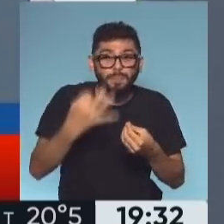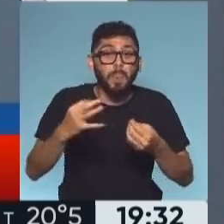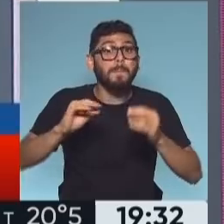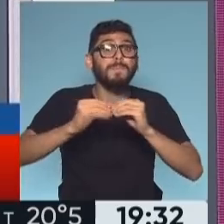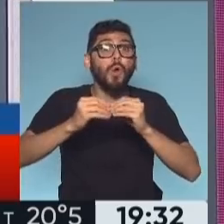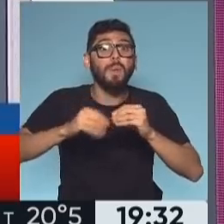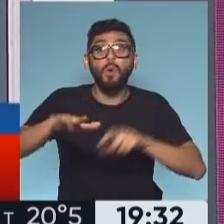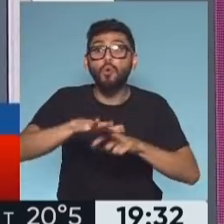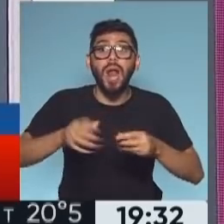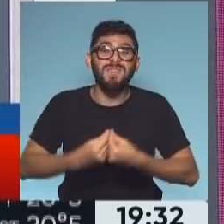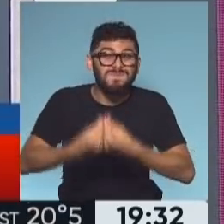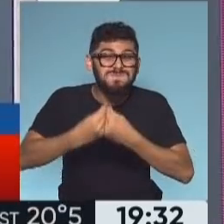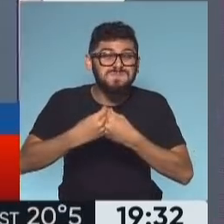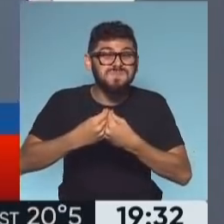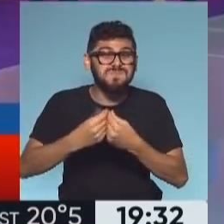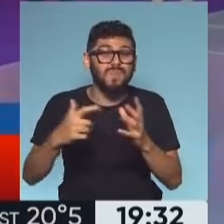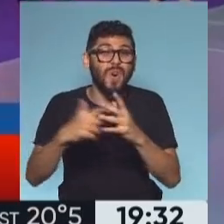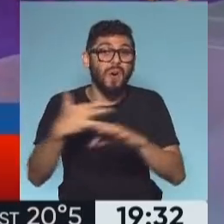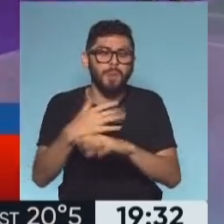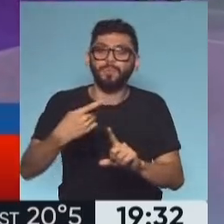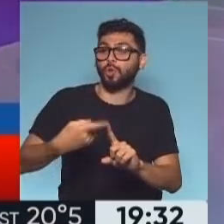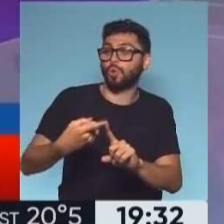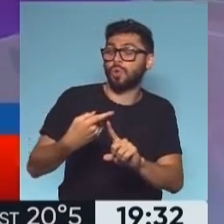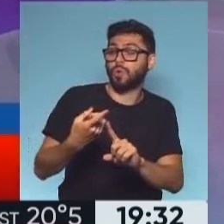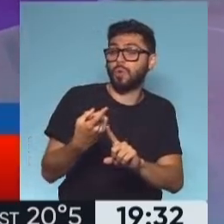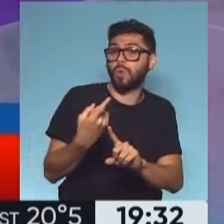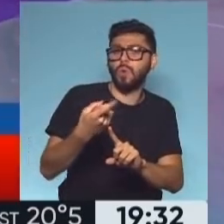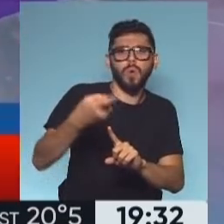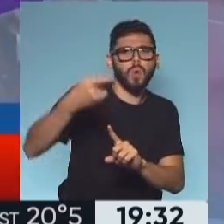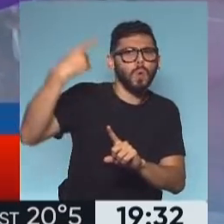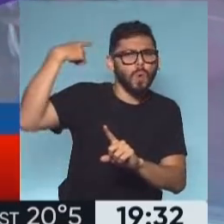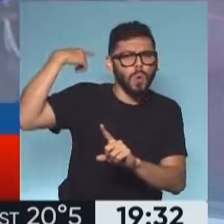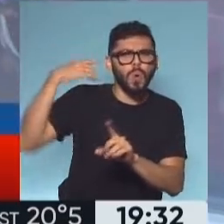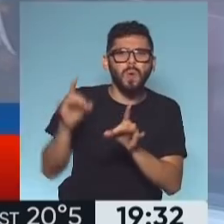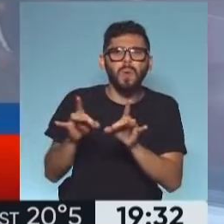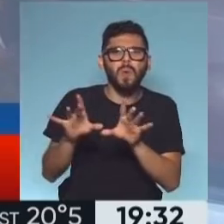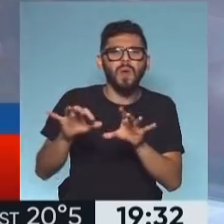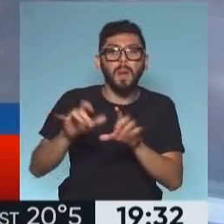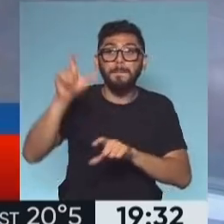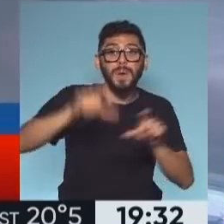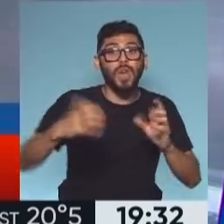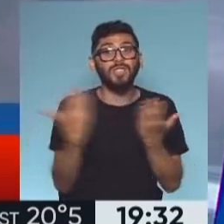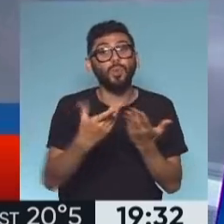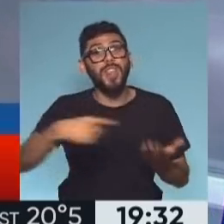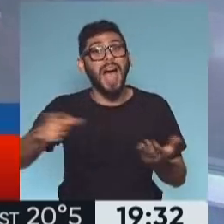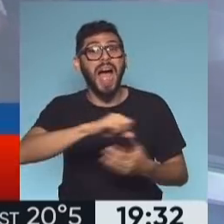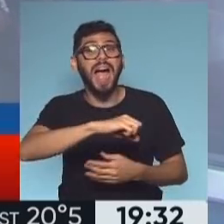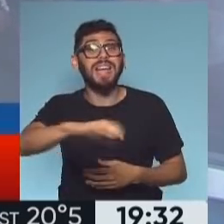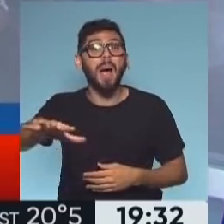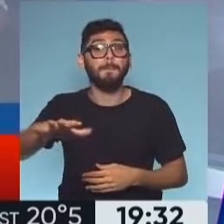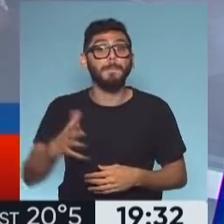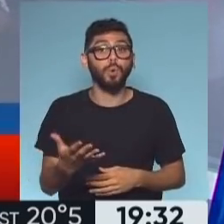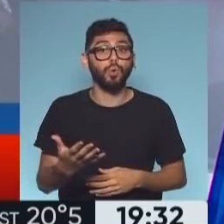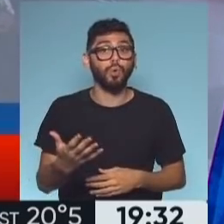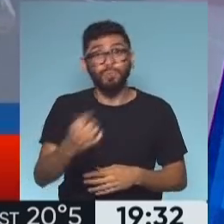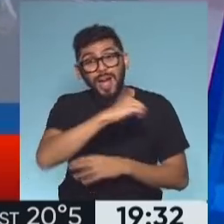grandes conglomerados. Claro, sí. En otras pandemias que hubo hace bastante, ¿sí?, mandaban los chicos al campo a estudiar, porque sabían que en